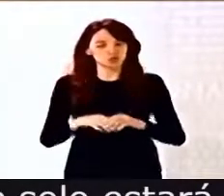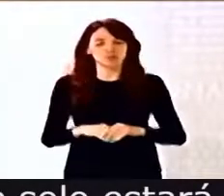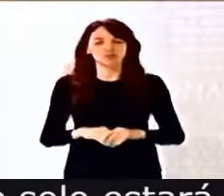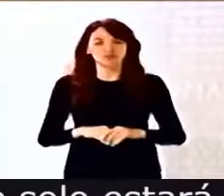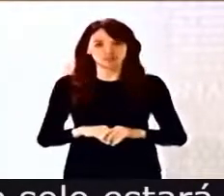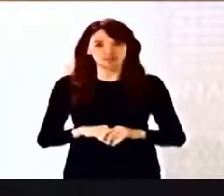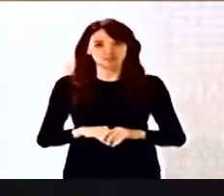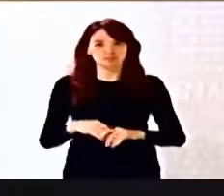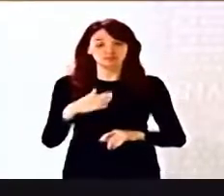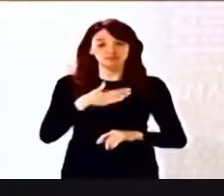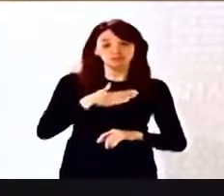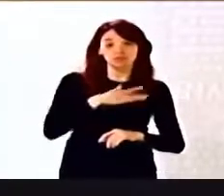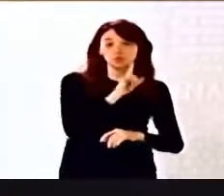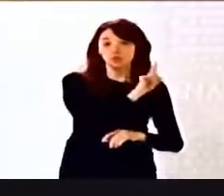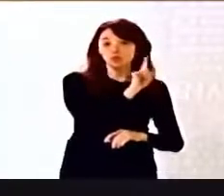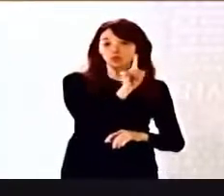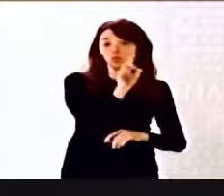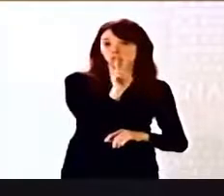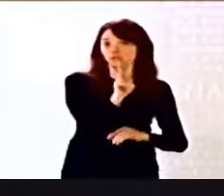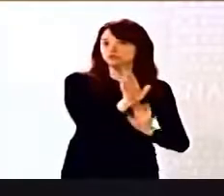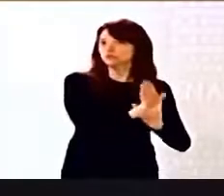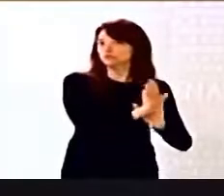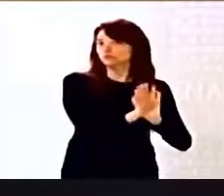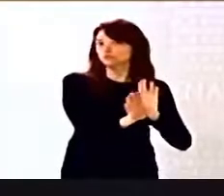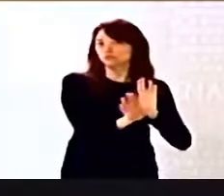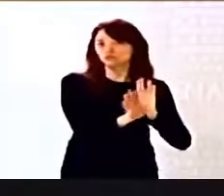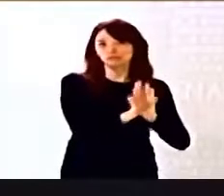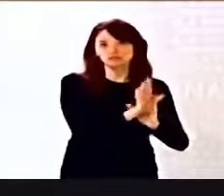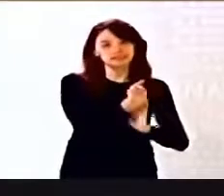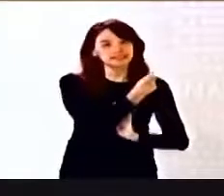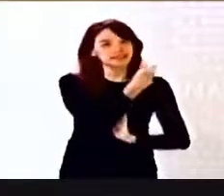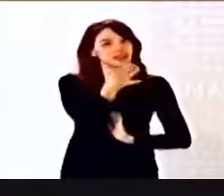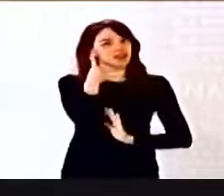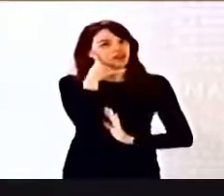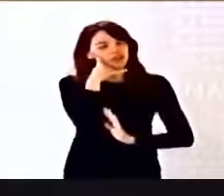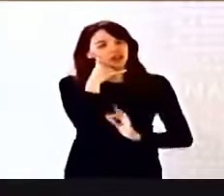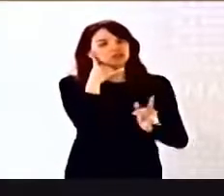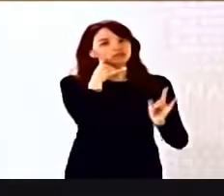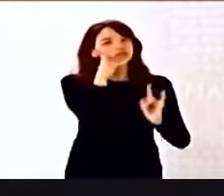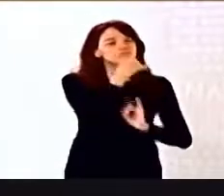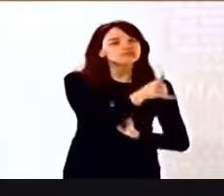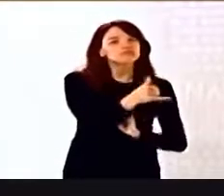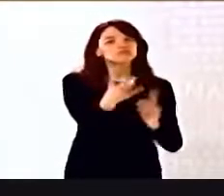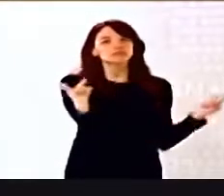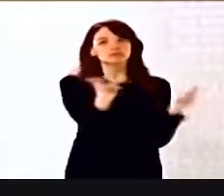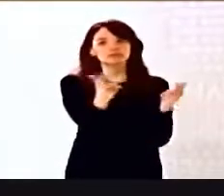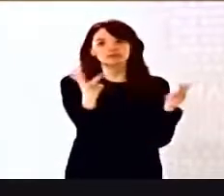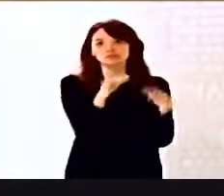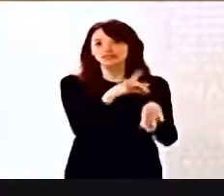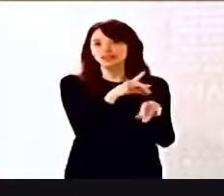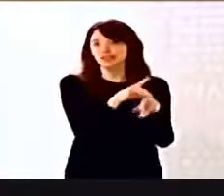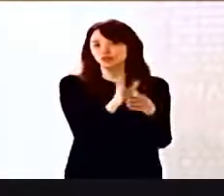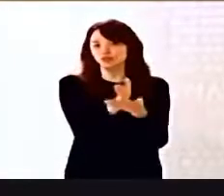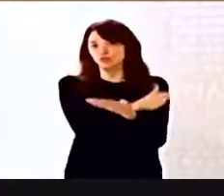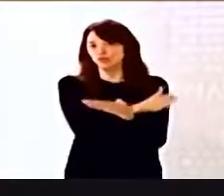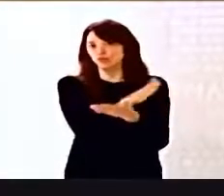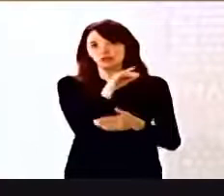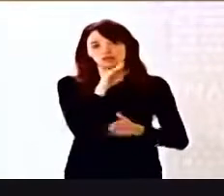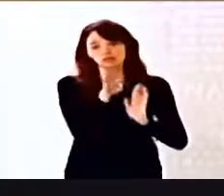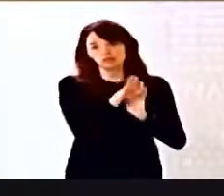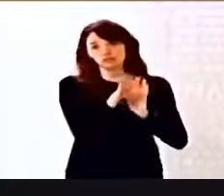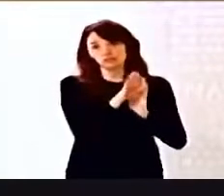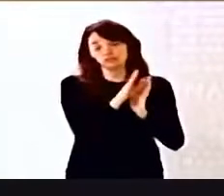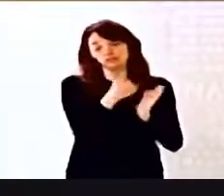Nuestro 112 seguirá siendo el teléfono para las urgencias y emergencias médicas y para